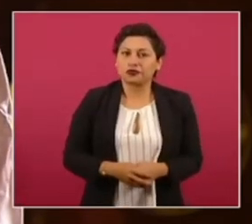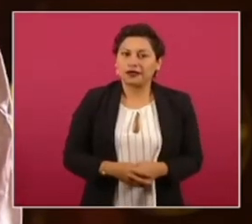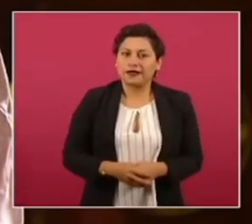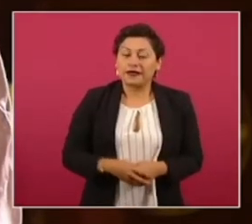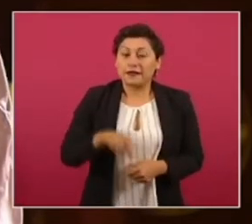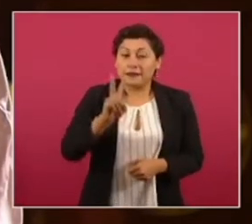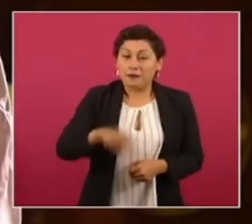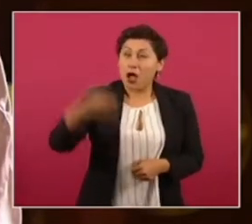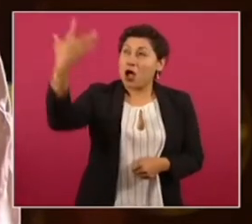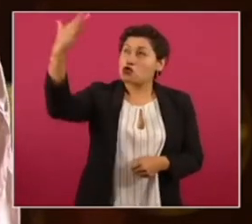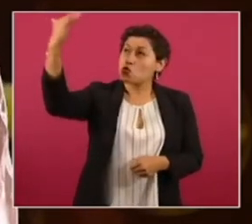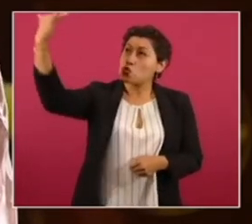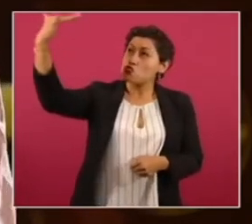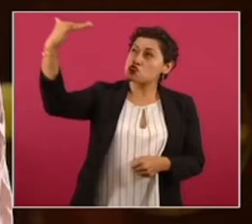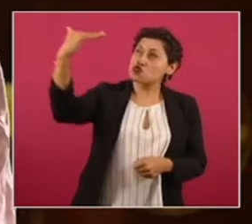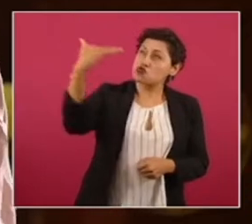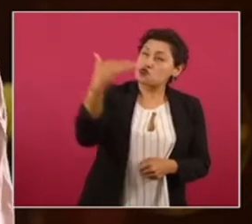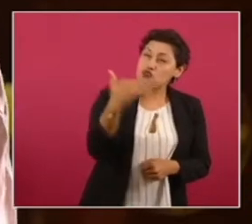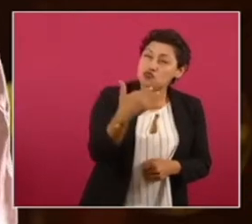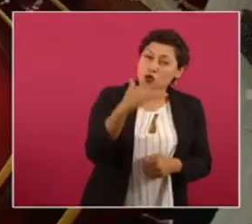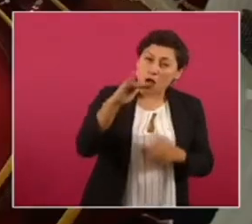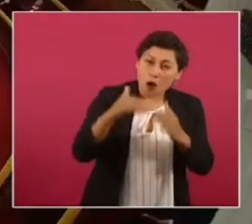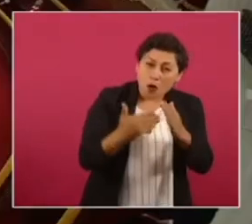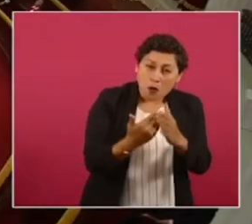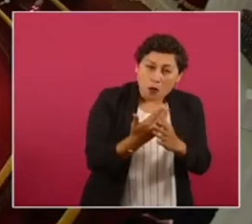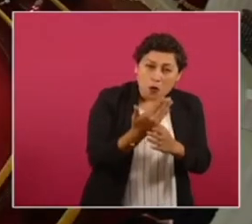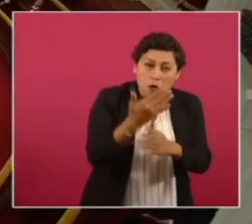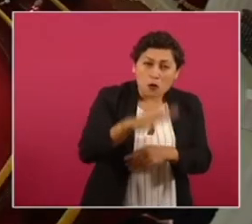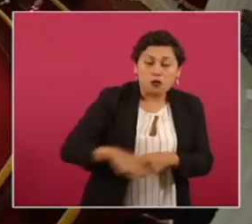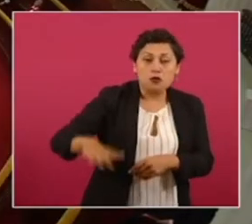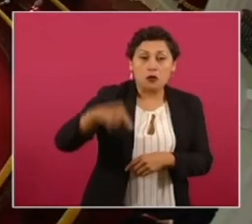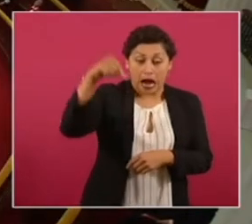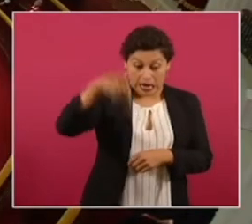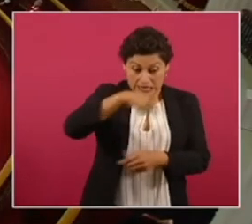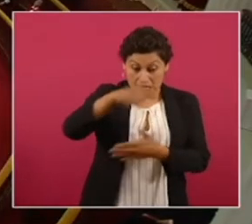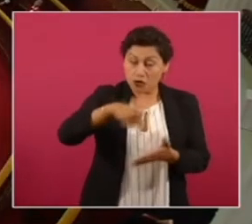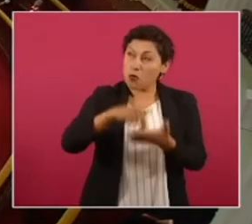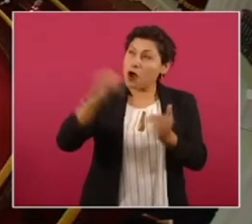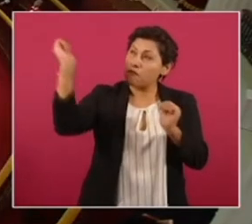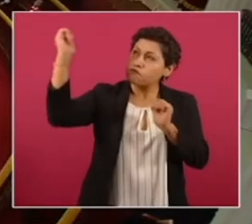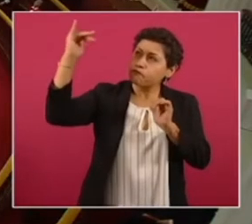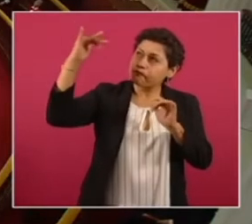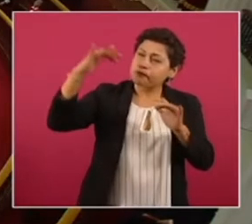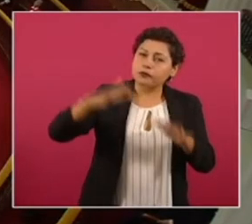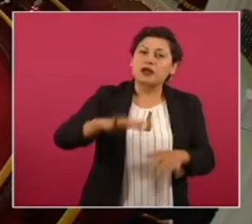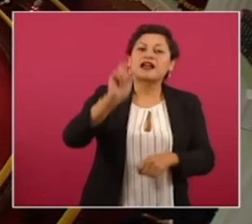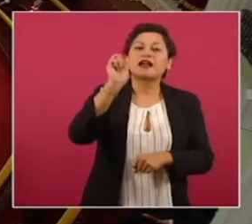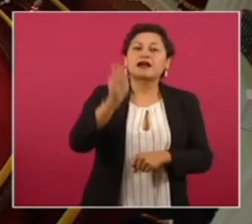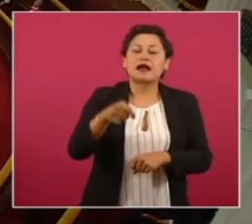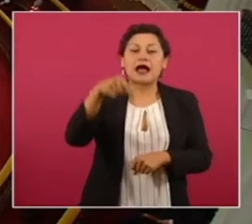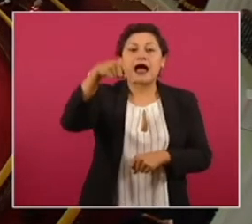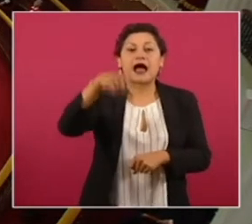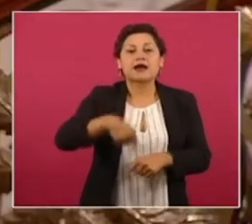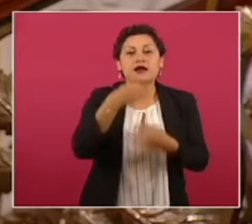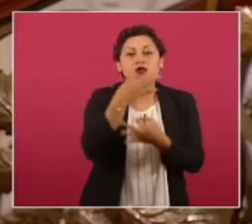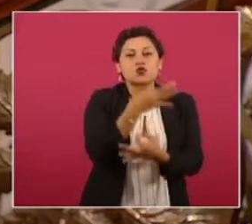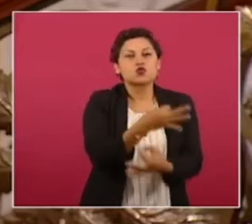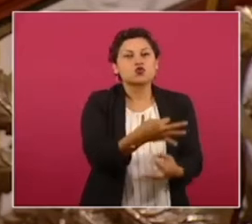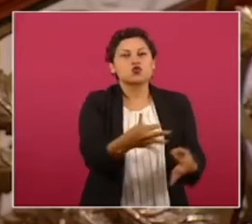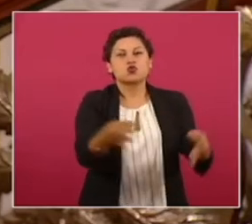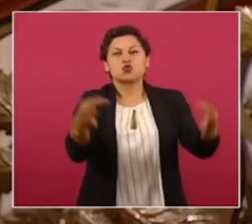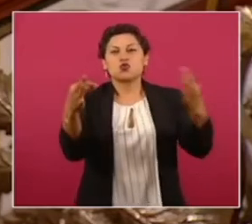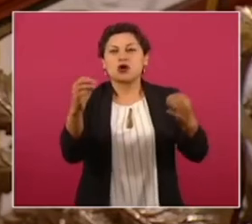del sol de mediodía, fijado en este recinto, donde se recibieron las noticias de